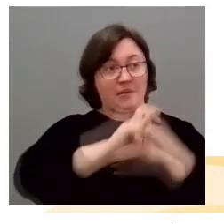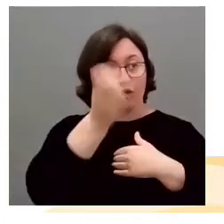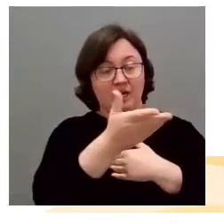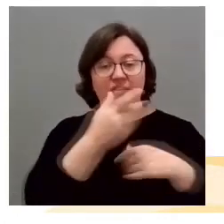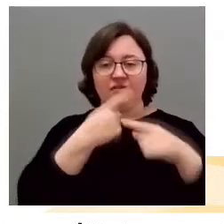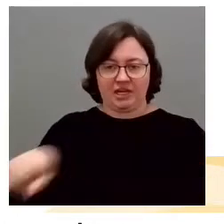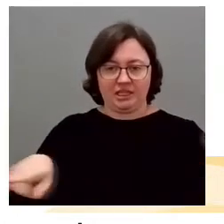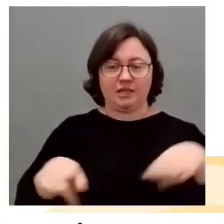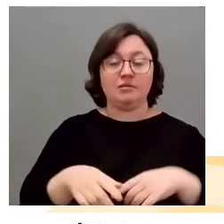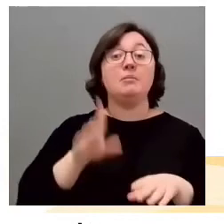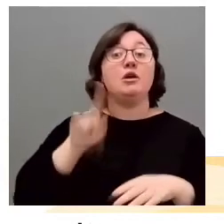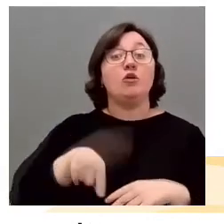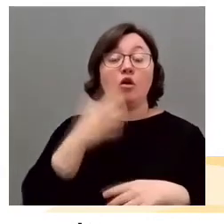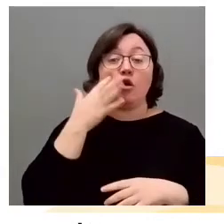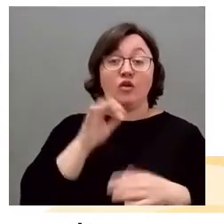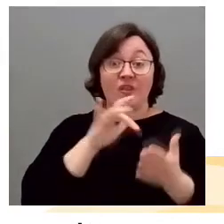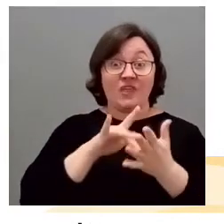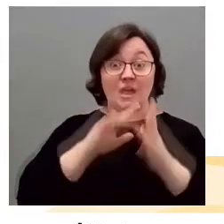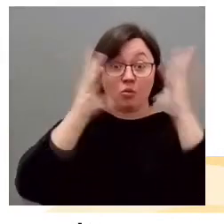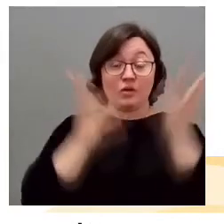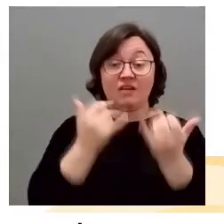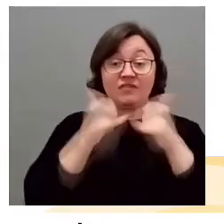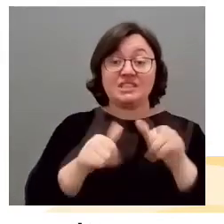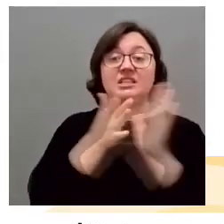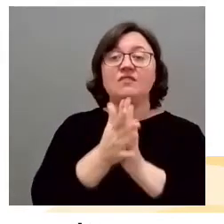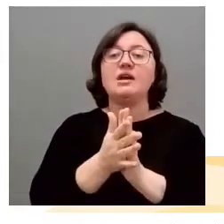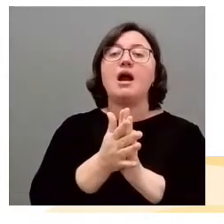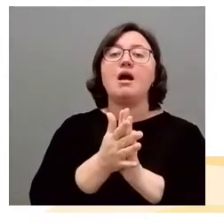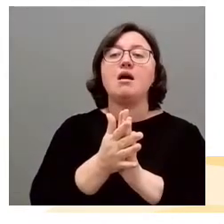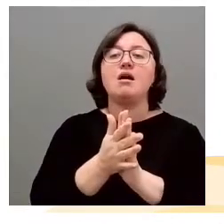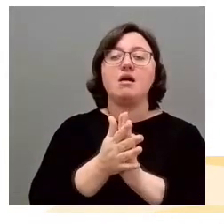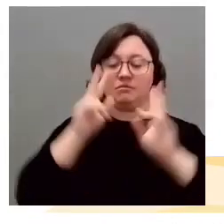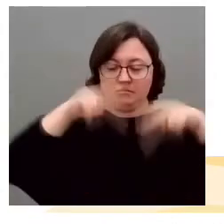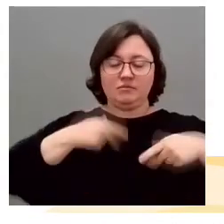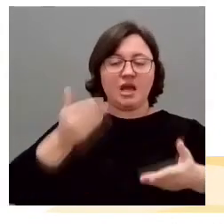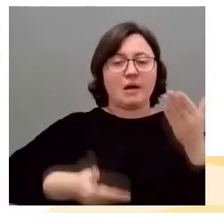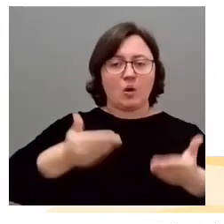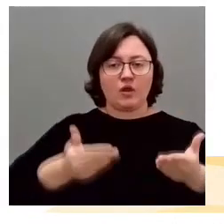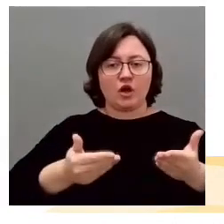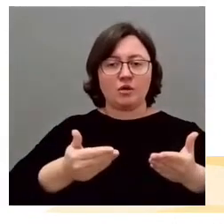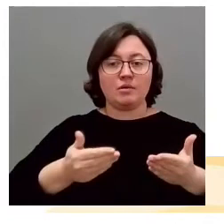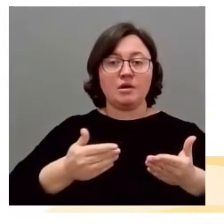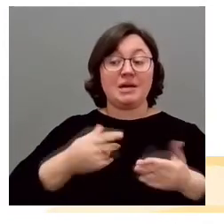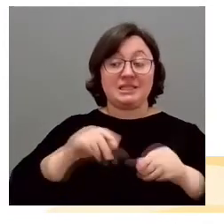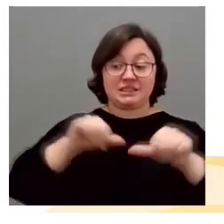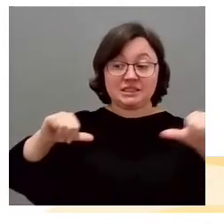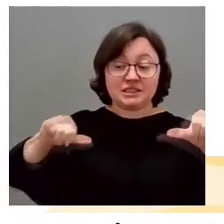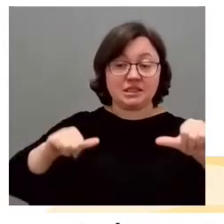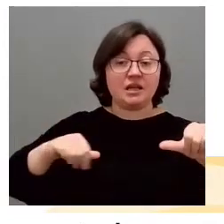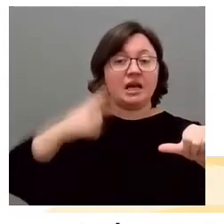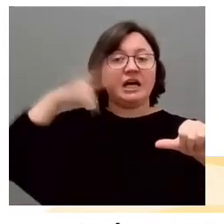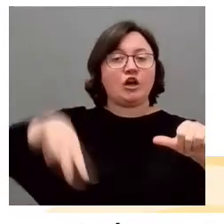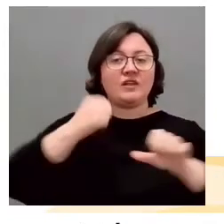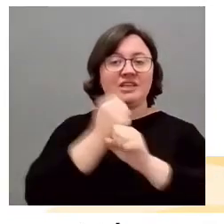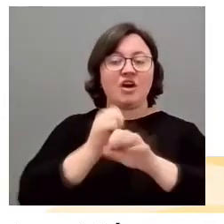discapacidades. Pero también es verdad que estos días nos tienen que servir para hacer un ejercicio de evaluación y reconocer el trabajo que, como bien